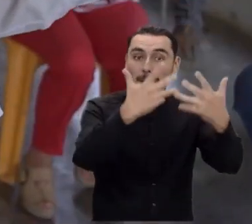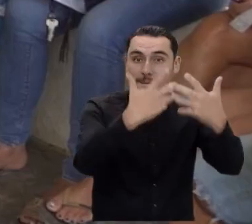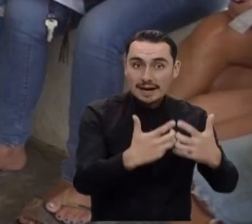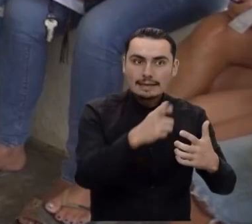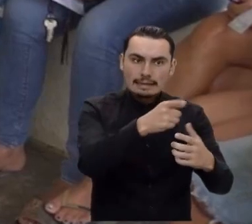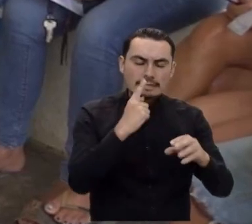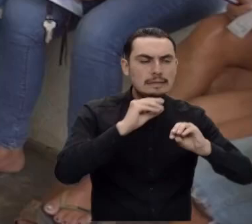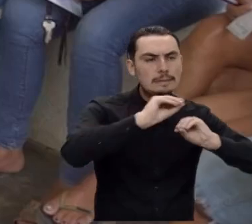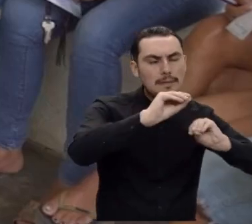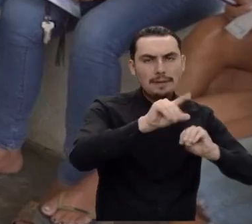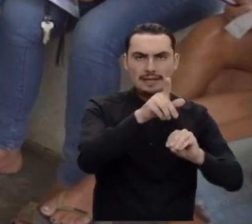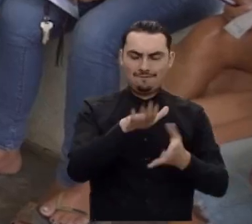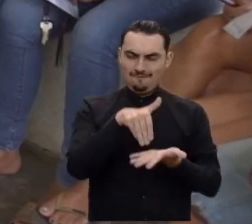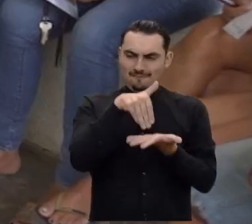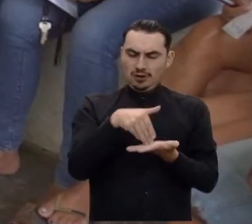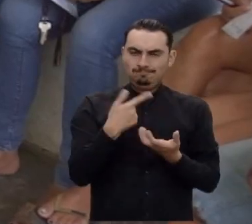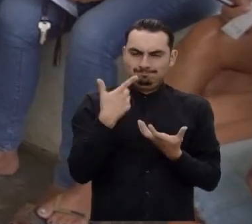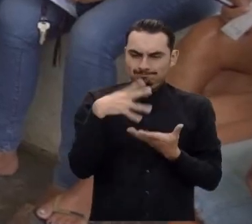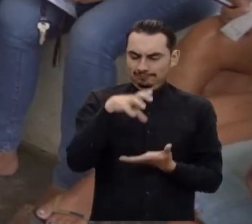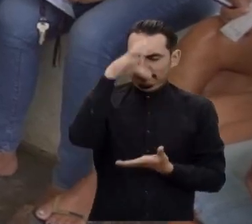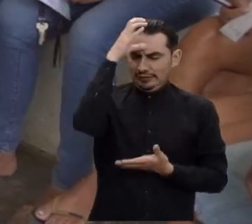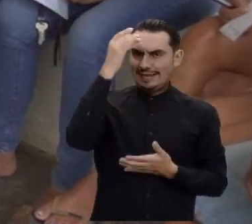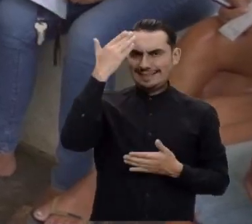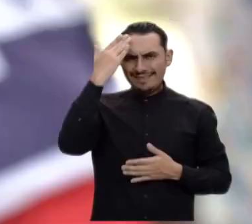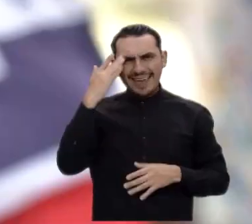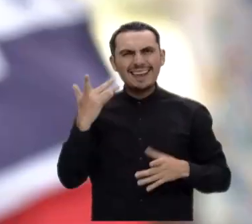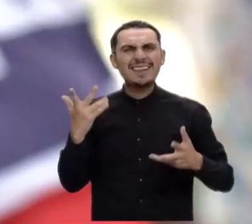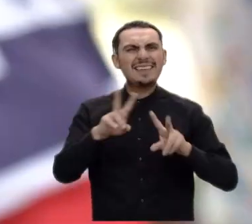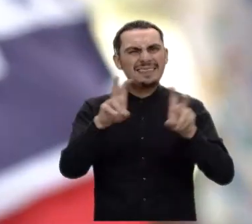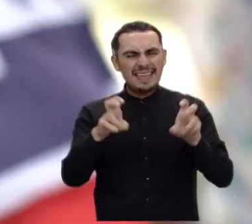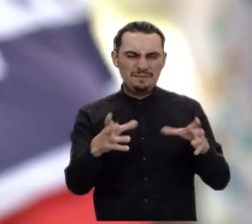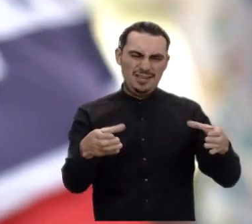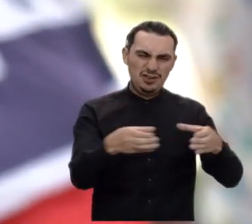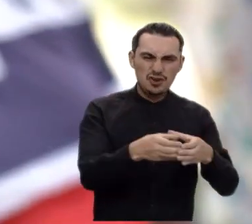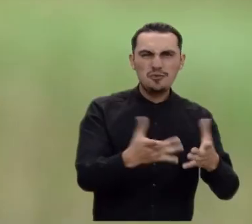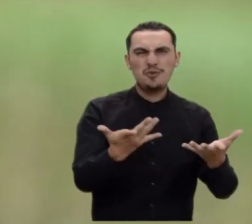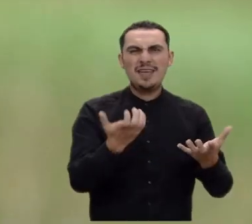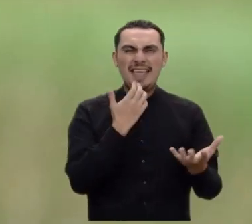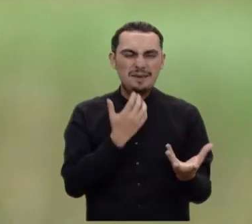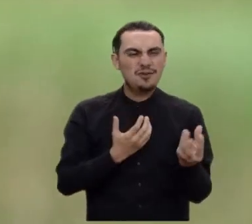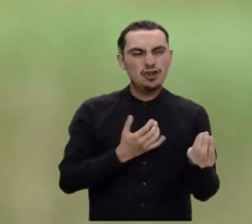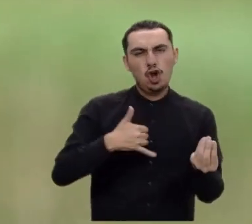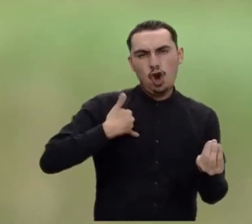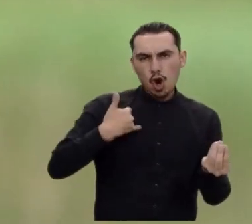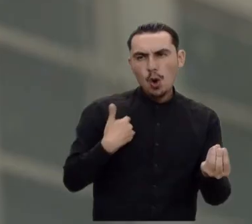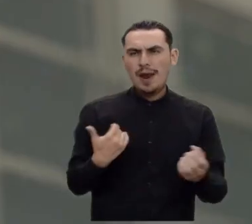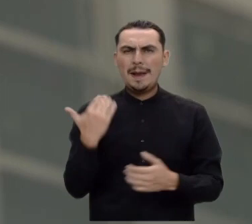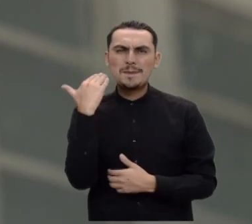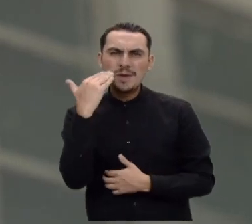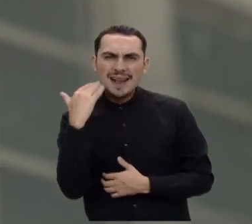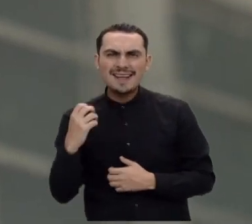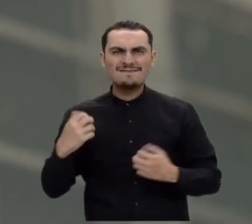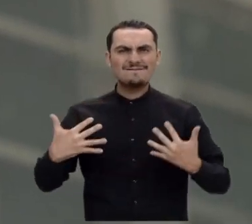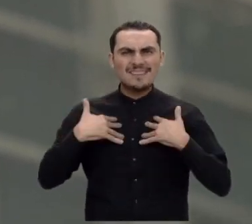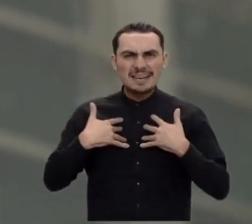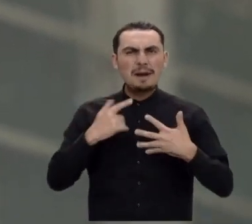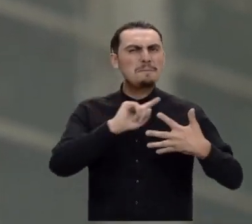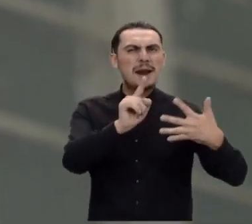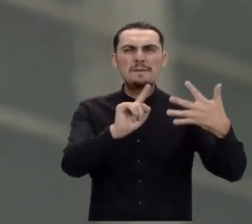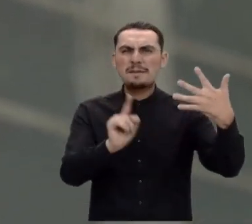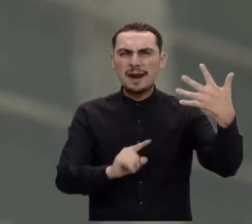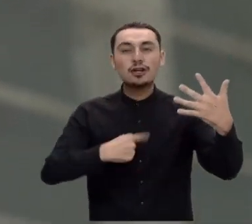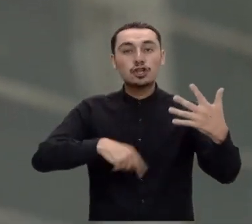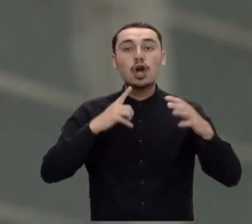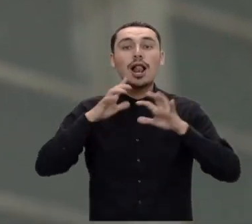pequeños productores enfocados a los grupos diferenciales como jóvenes, mujeres, víctimas. Realizamos